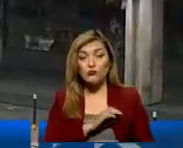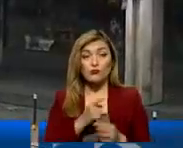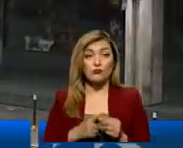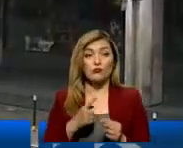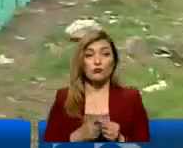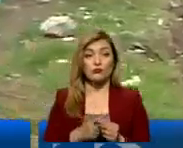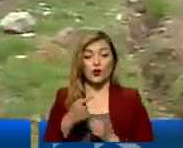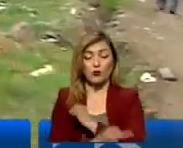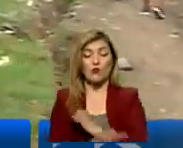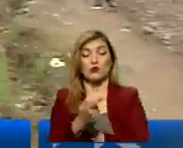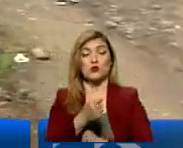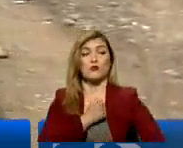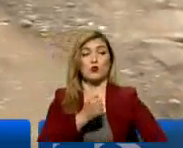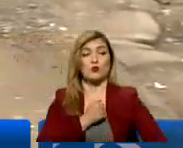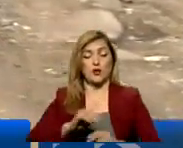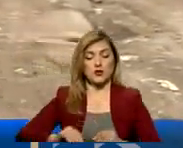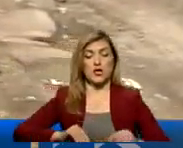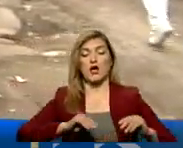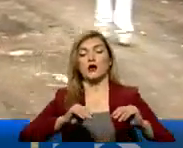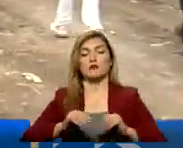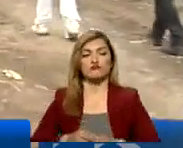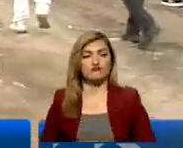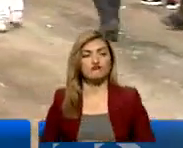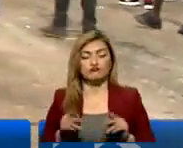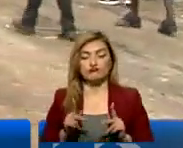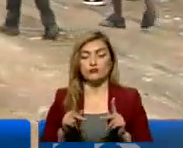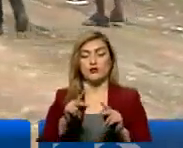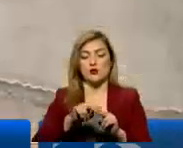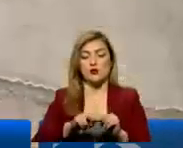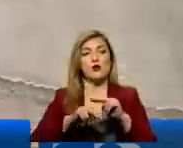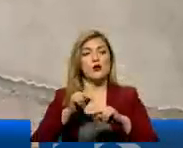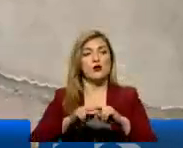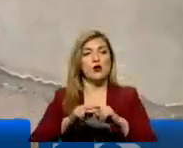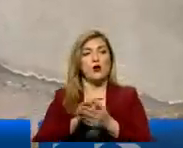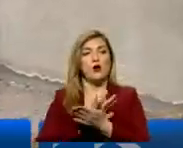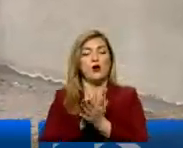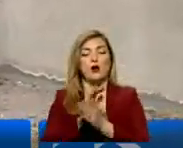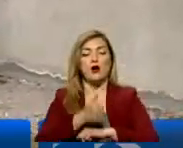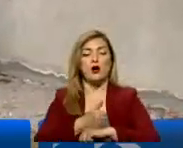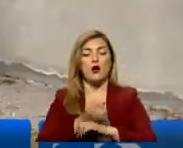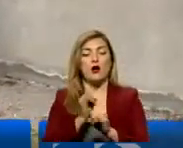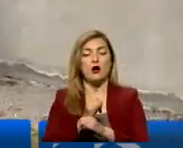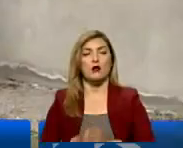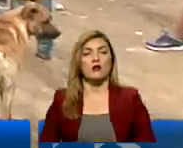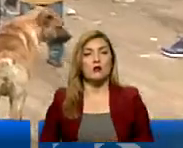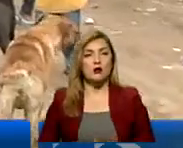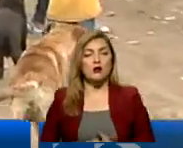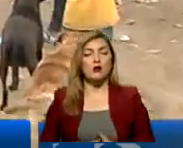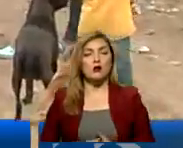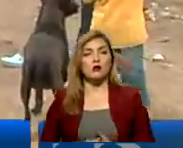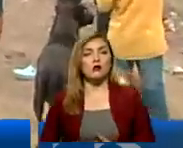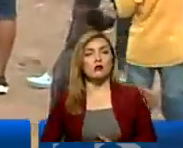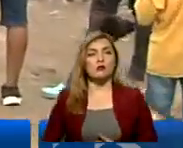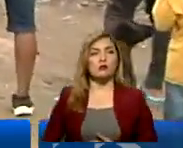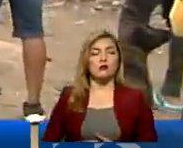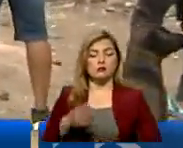una fuerte multa al propietario de estas tierras por permitir la construcción sin autorización de las entidades competentes, multa